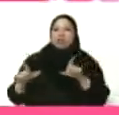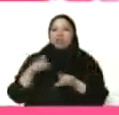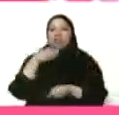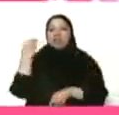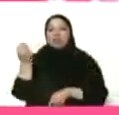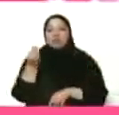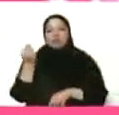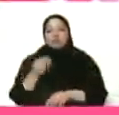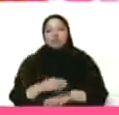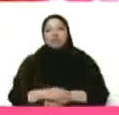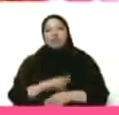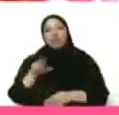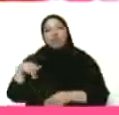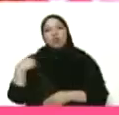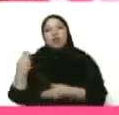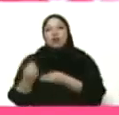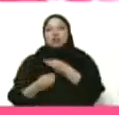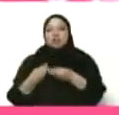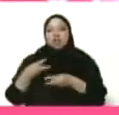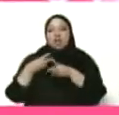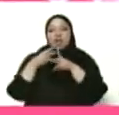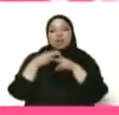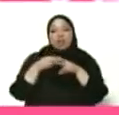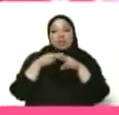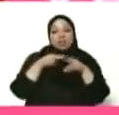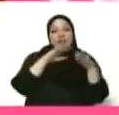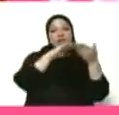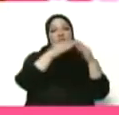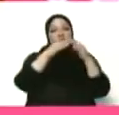Grecia, nosotros tenemos que hacer talleres de dirección colectiva.